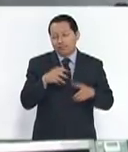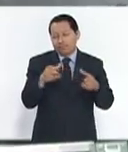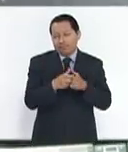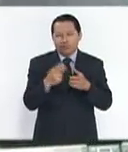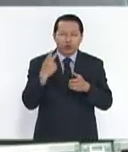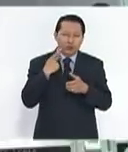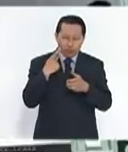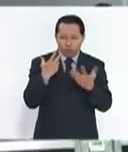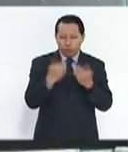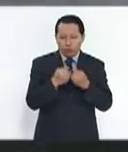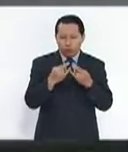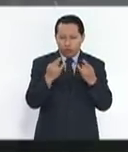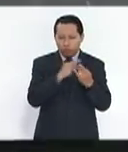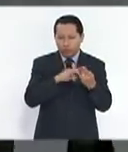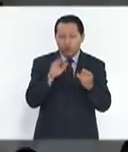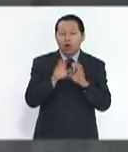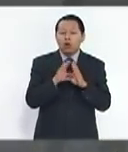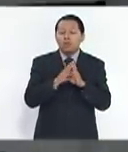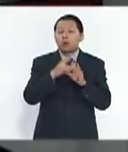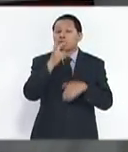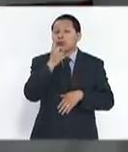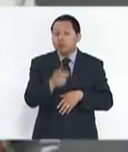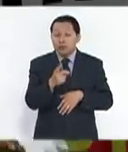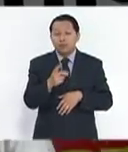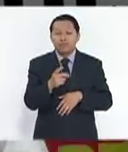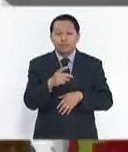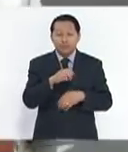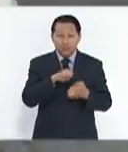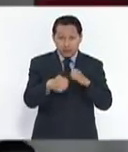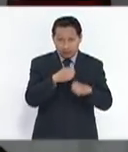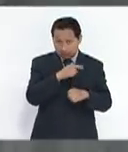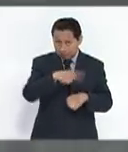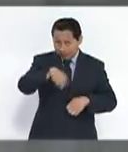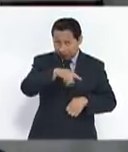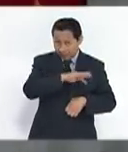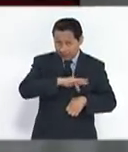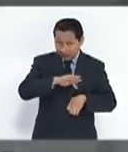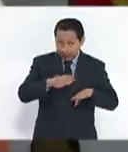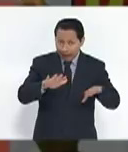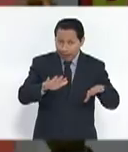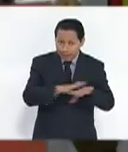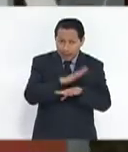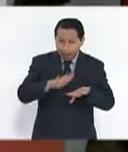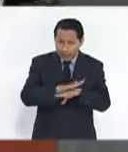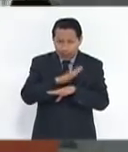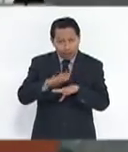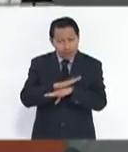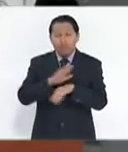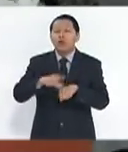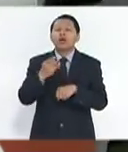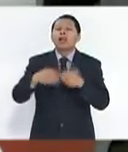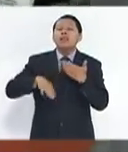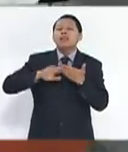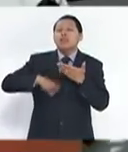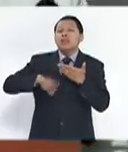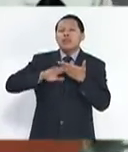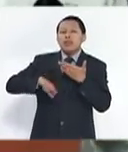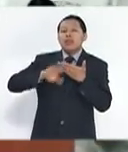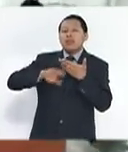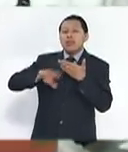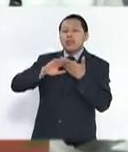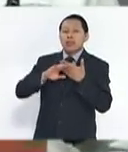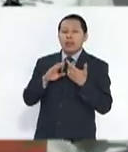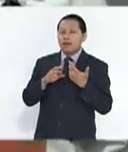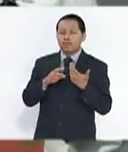Juntos Haremos Historia, aseguró que sus adversarios tendrán que cambiar de estrategia de ataques debido a que, dijo, entre más golpean,